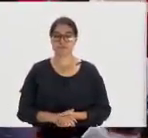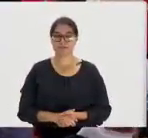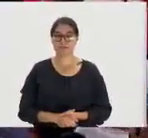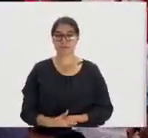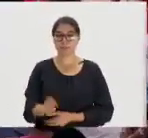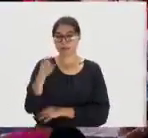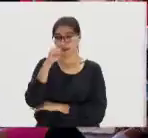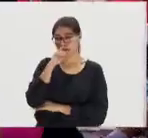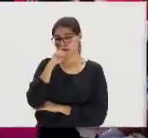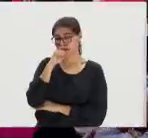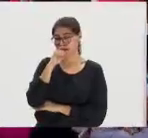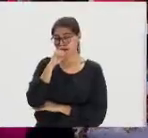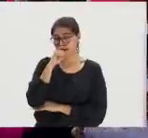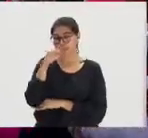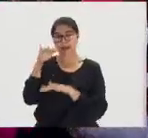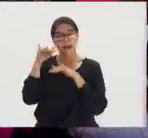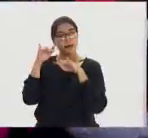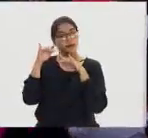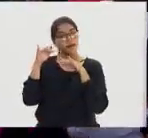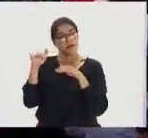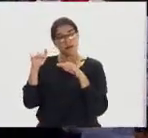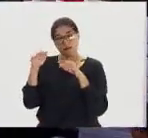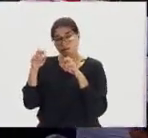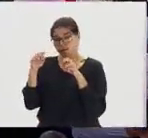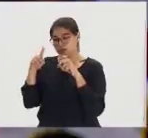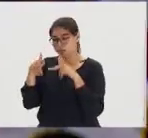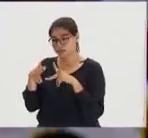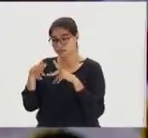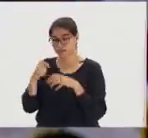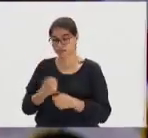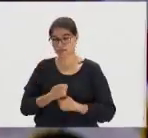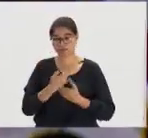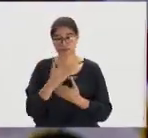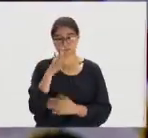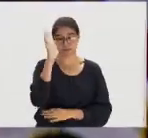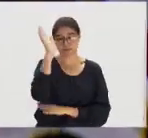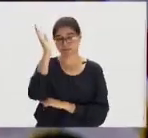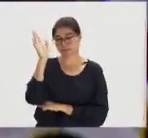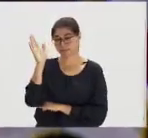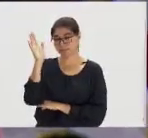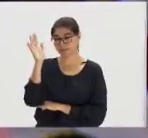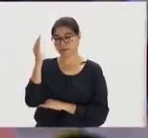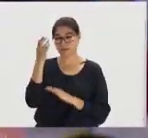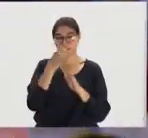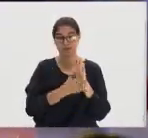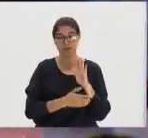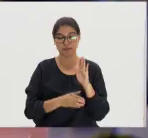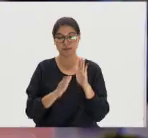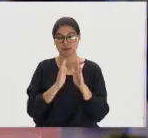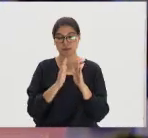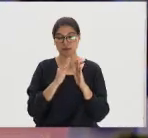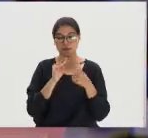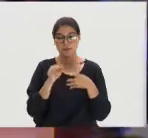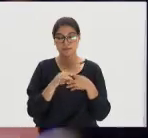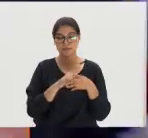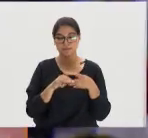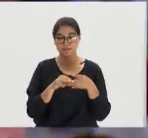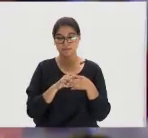Padre, qué privilegio tener esta conversación basada en Mateo capítulo 1 y capítulo 4.